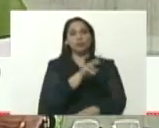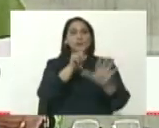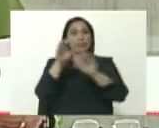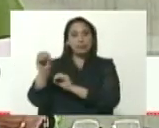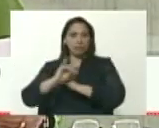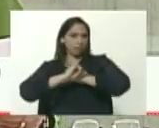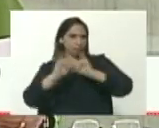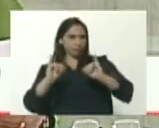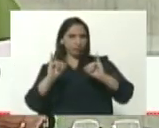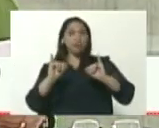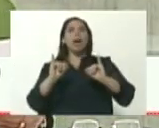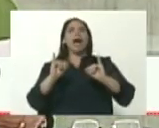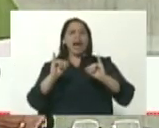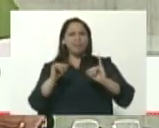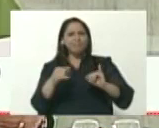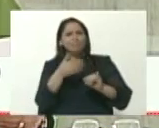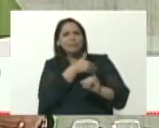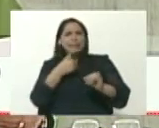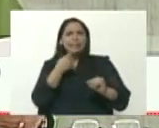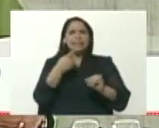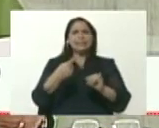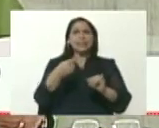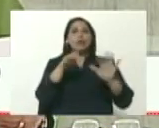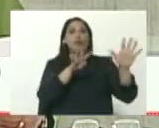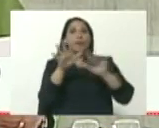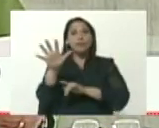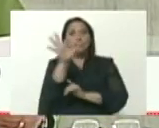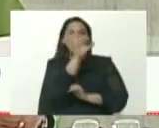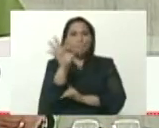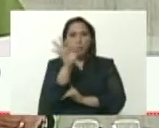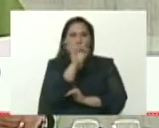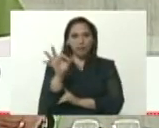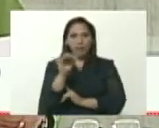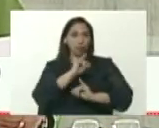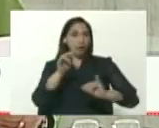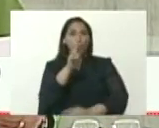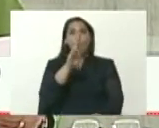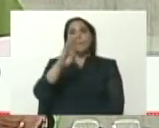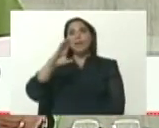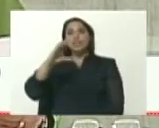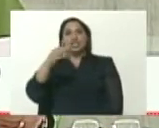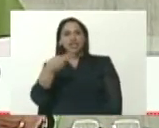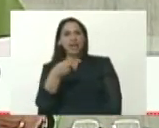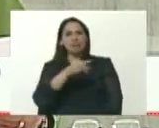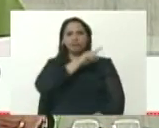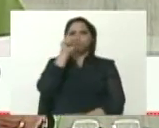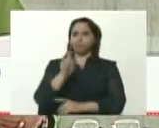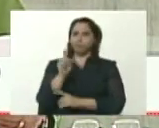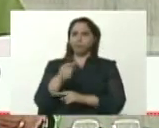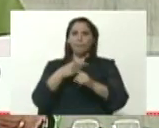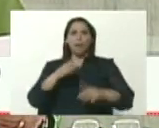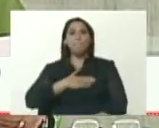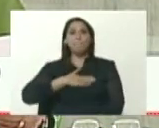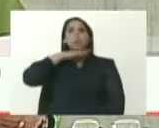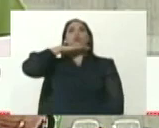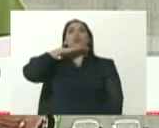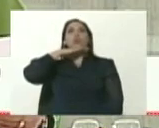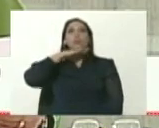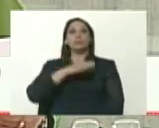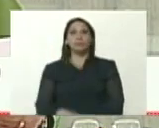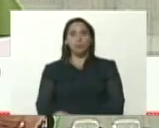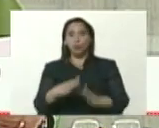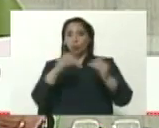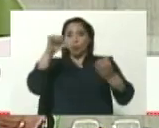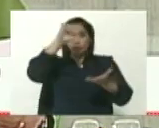14.260, quiere decir como el 95% de las VC necesarias para cubrir todos los